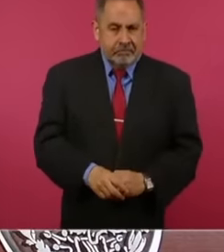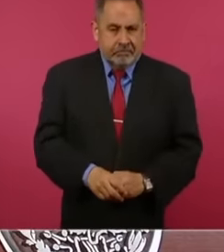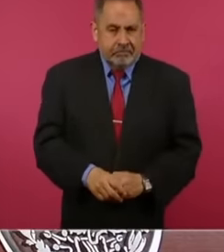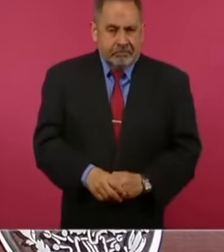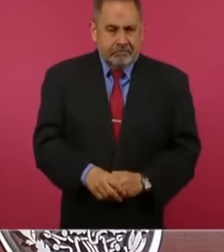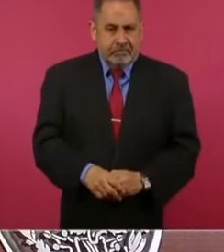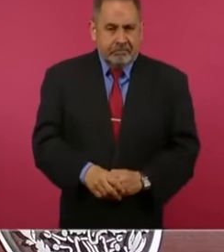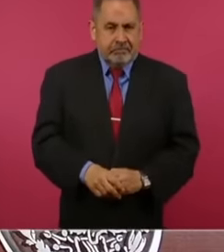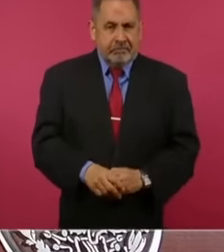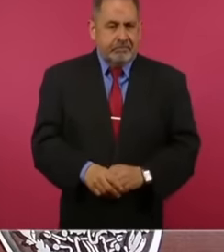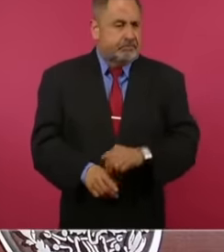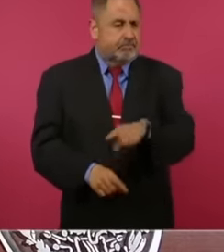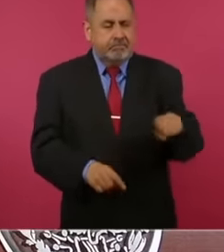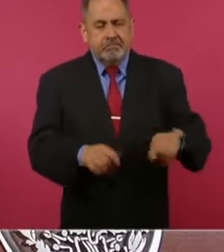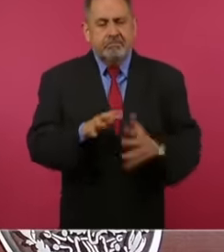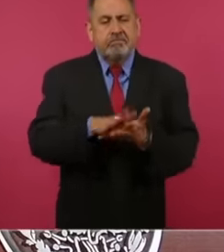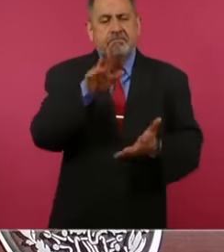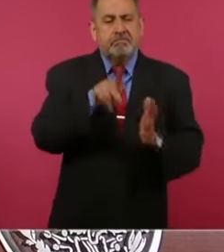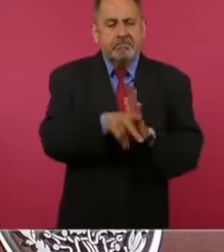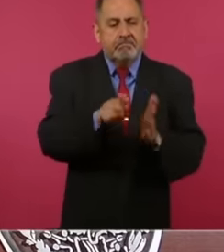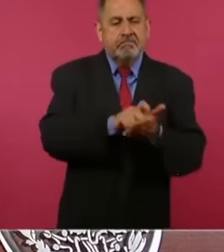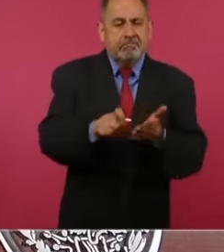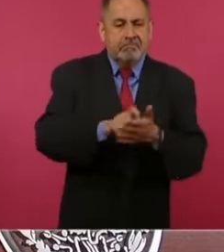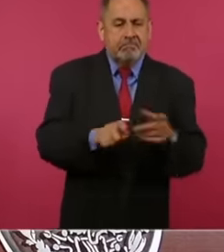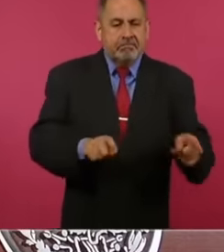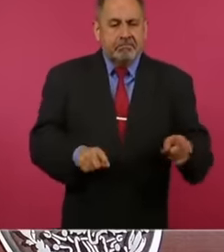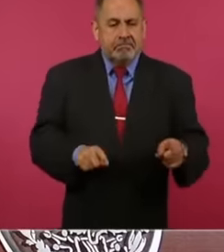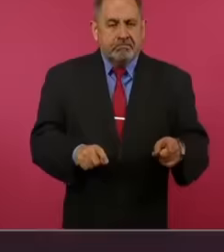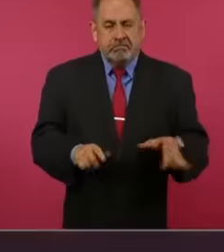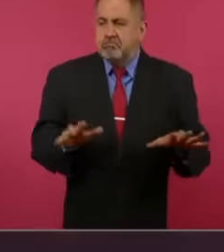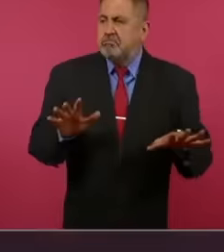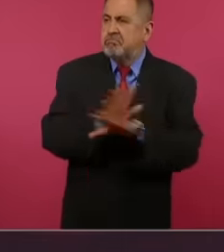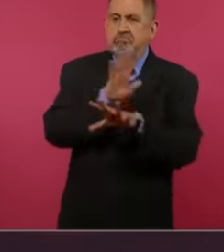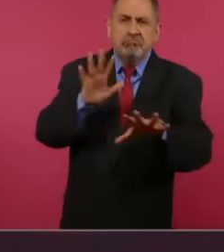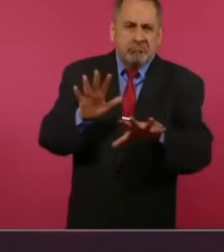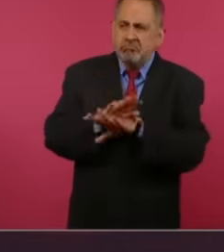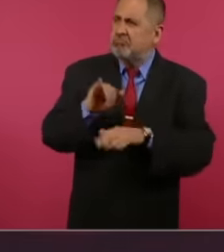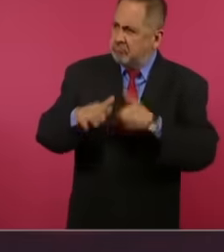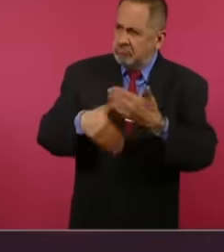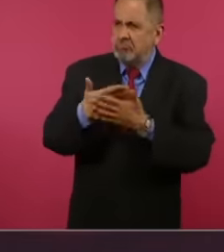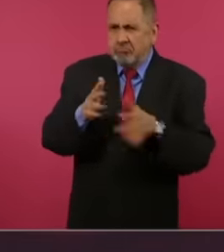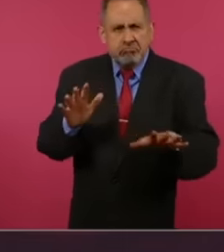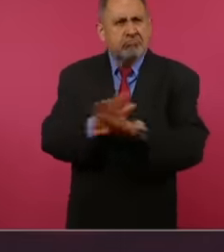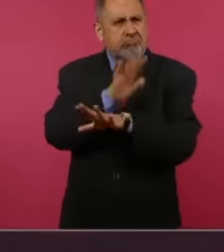está a favor de los cambios.